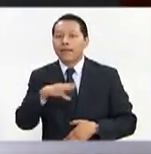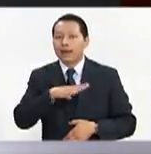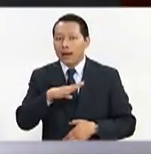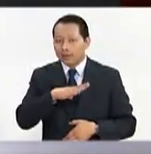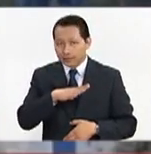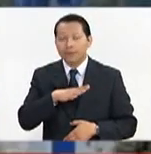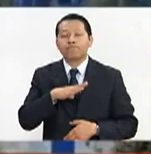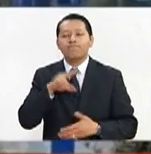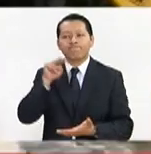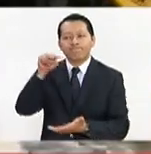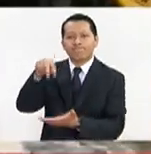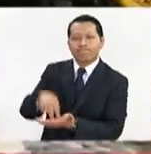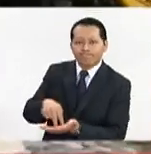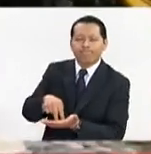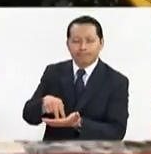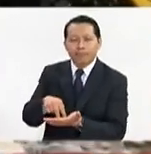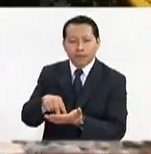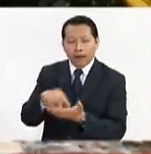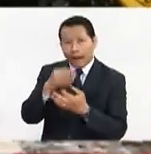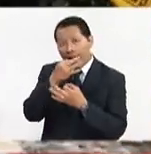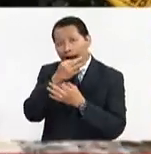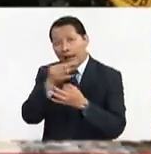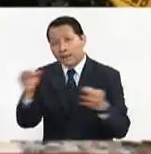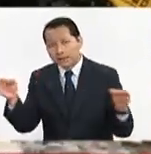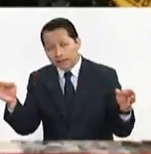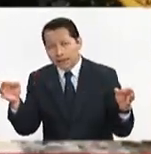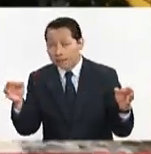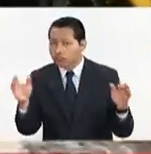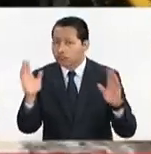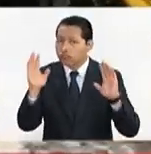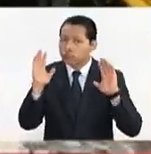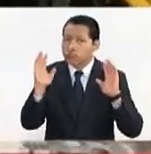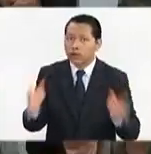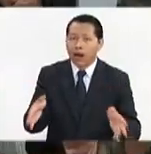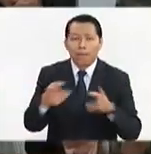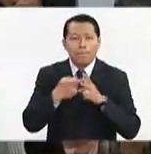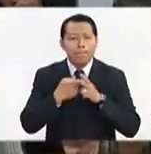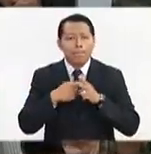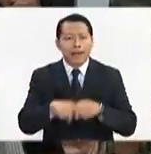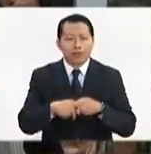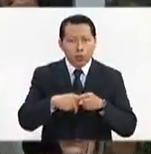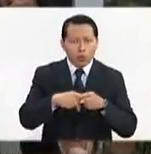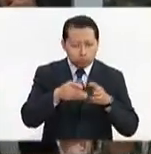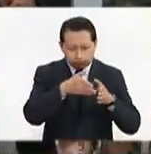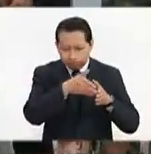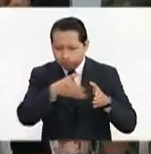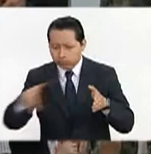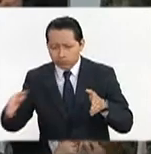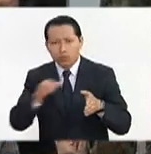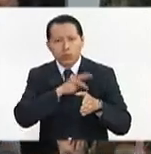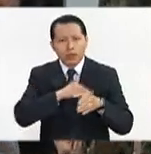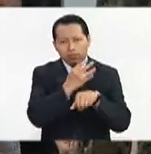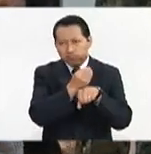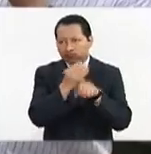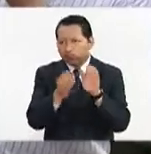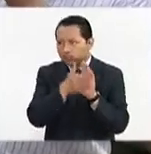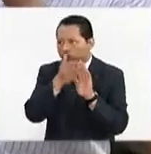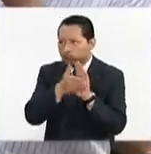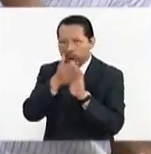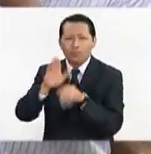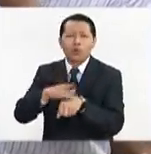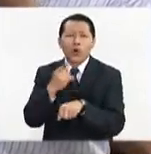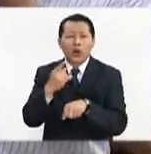Nieto dio a conocer que ya inició precisamente la etapa de reconstrucción tras los terremotos del